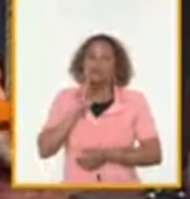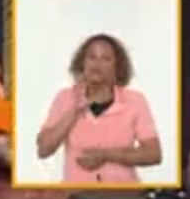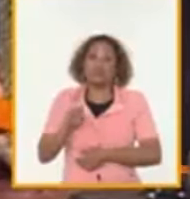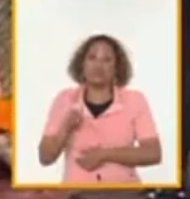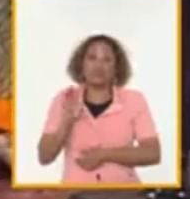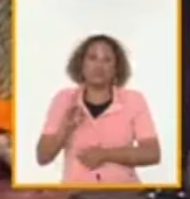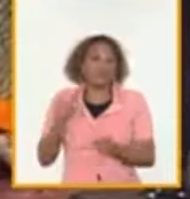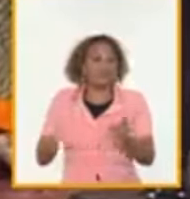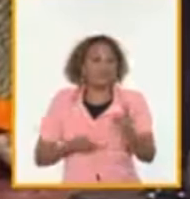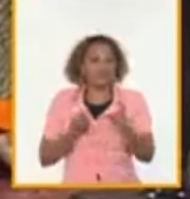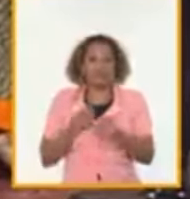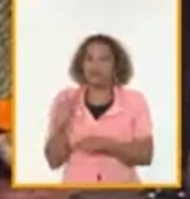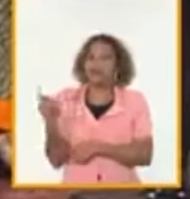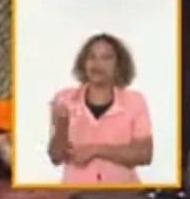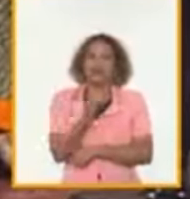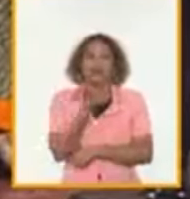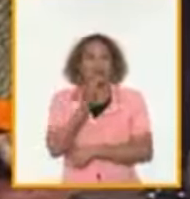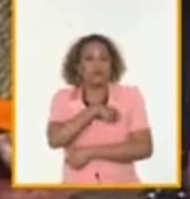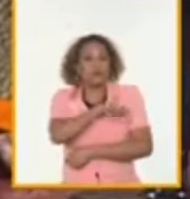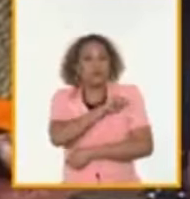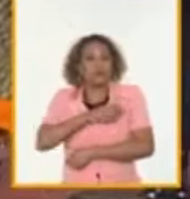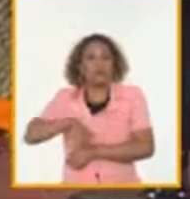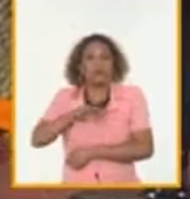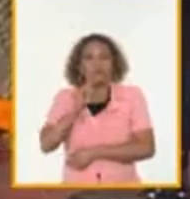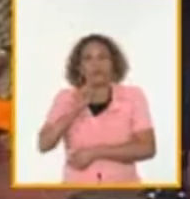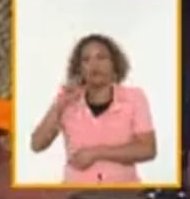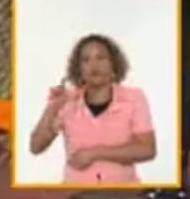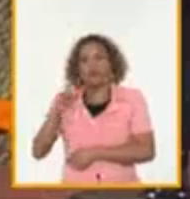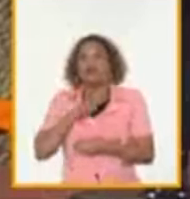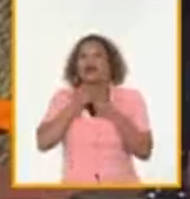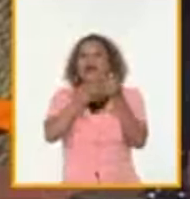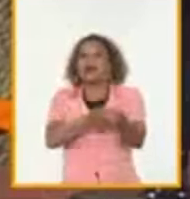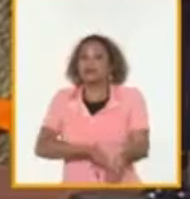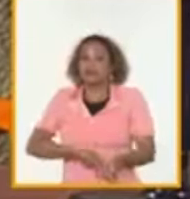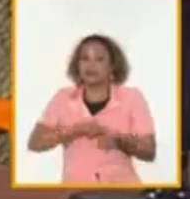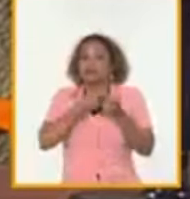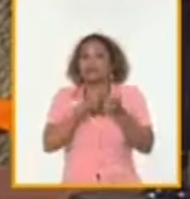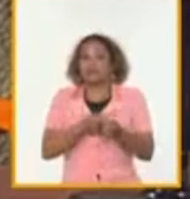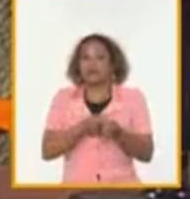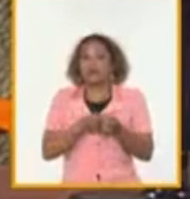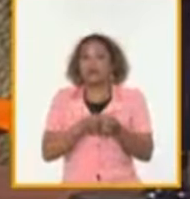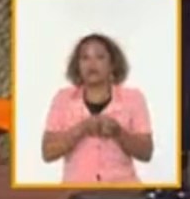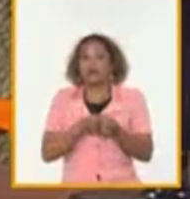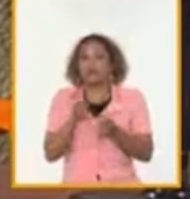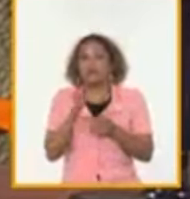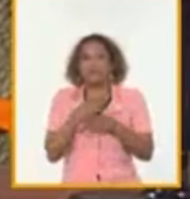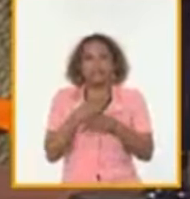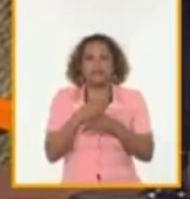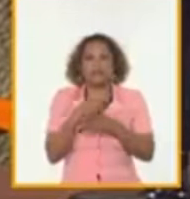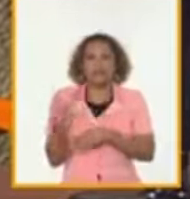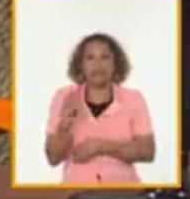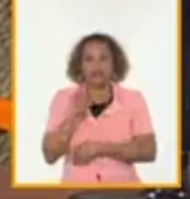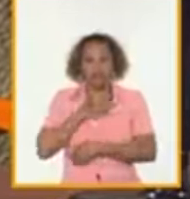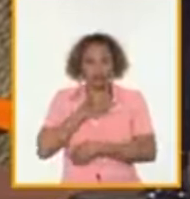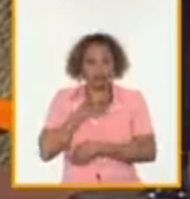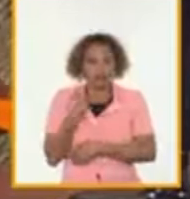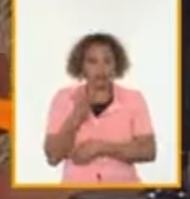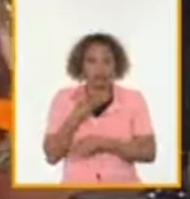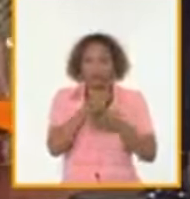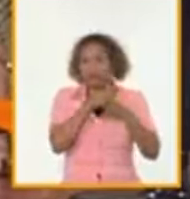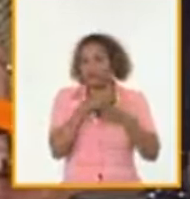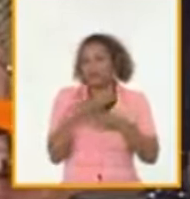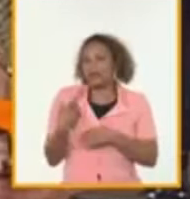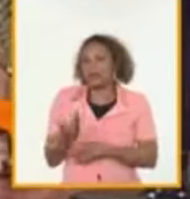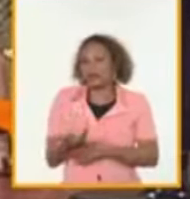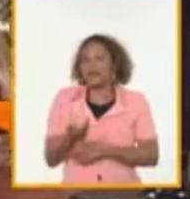reto para todos los villac lareños la agricultura por lo que significa para nosotros ya lo decíamos al inicio